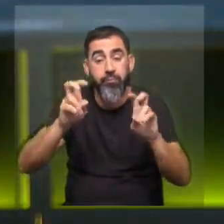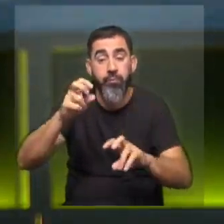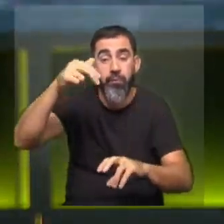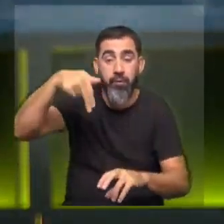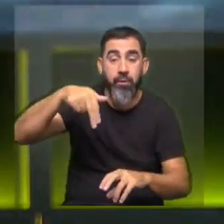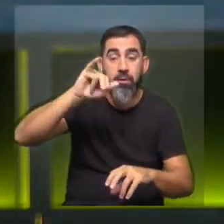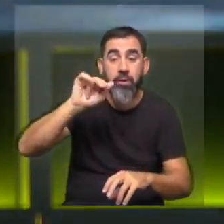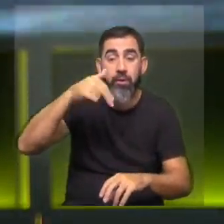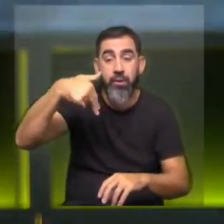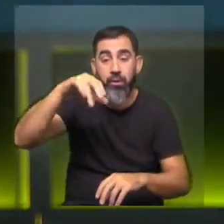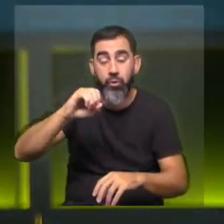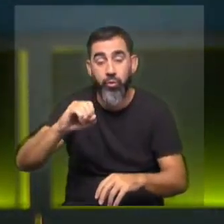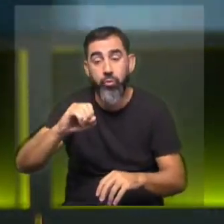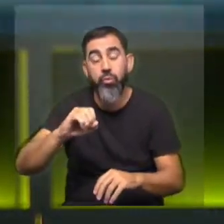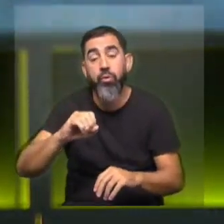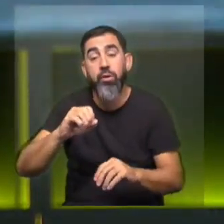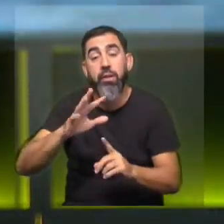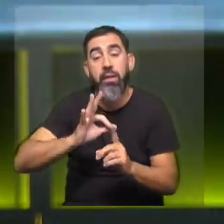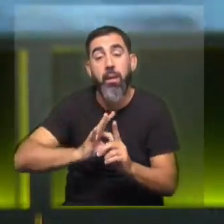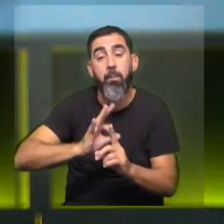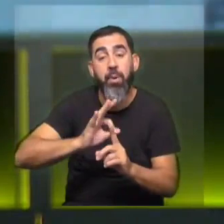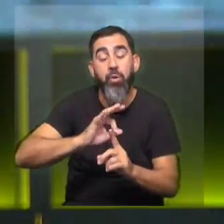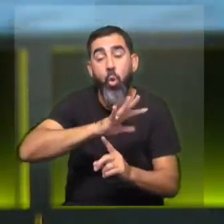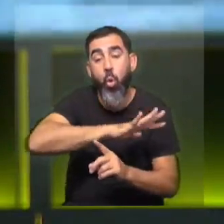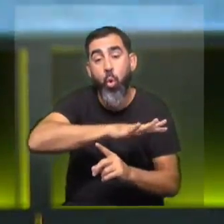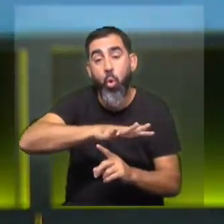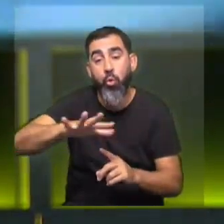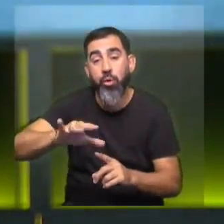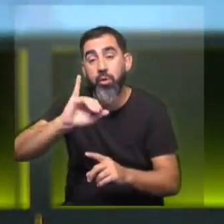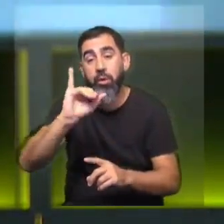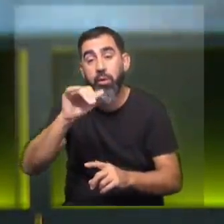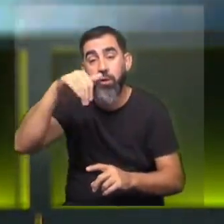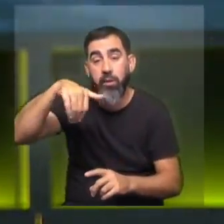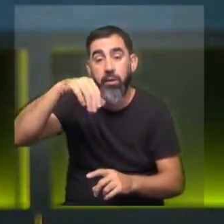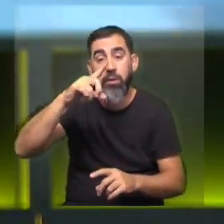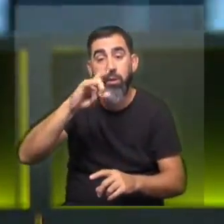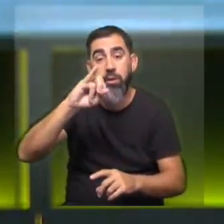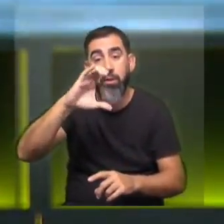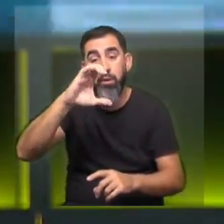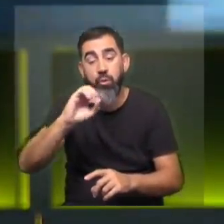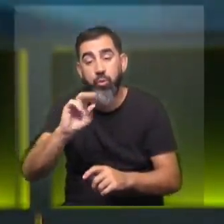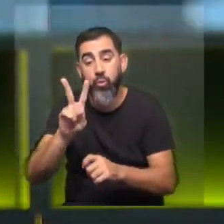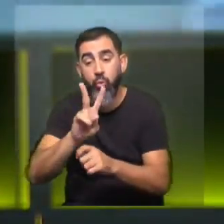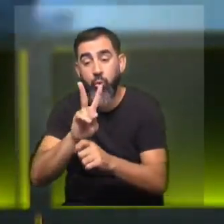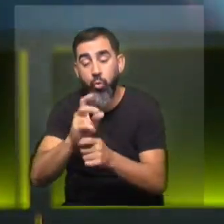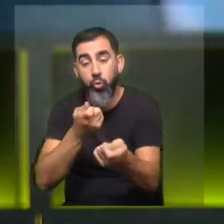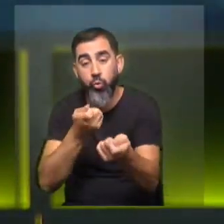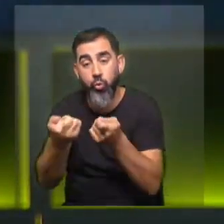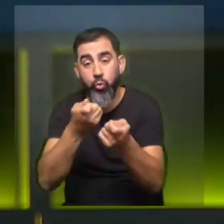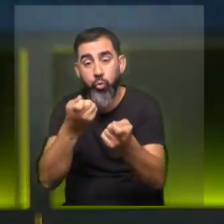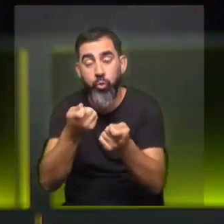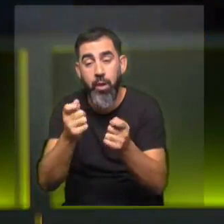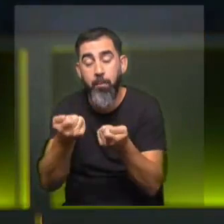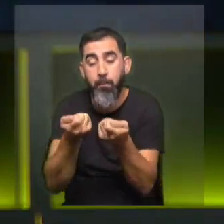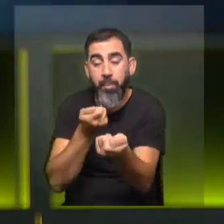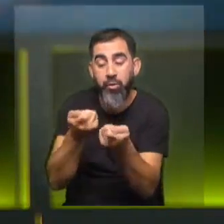o de la niña, que es las temperaturas del Océano Índico tropical, que digamos como que regulan lo que es el régimen de